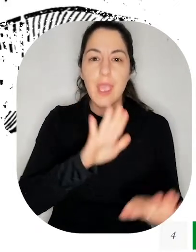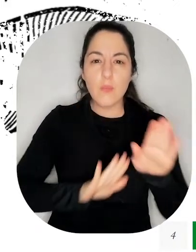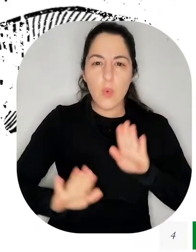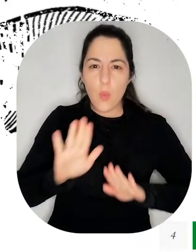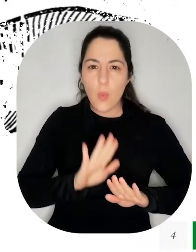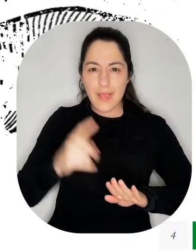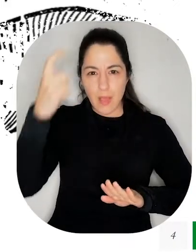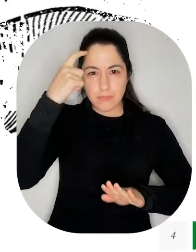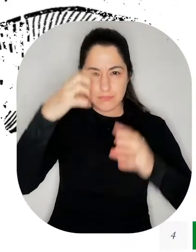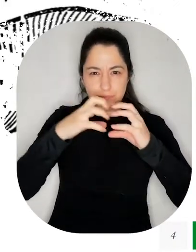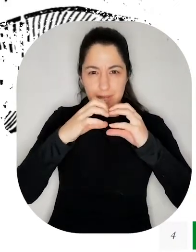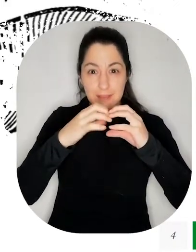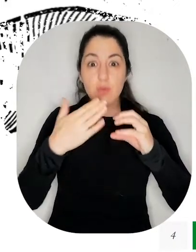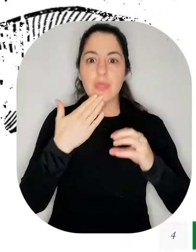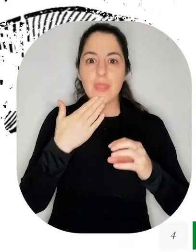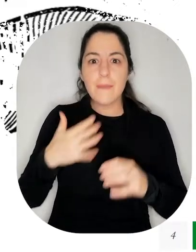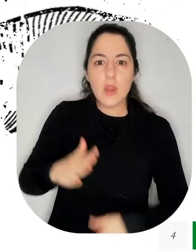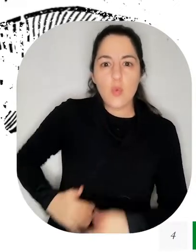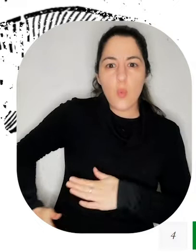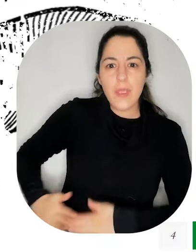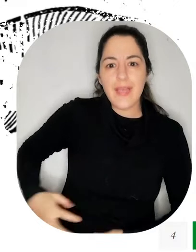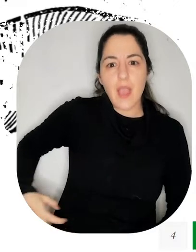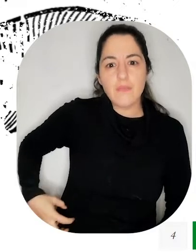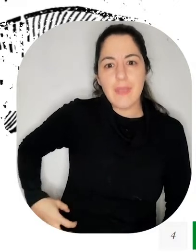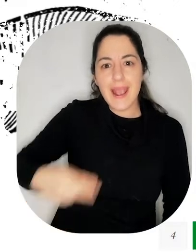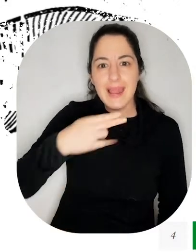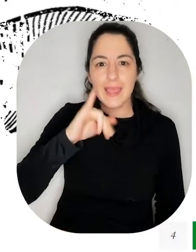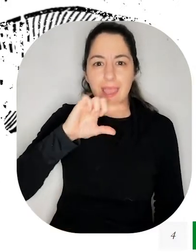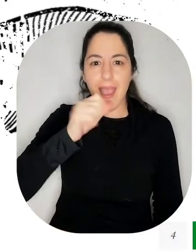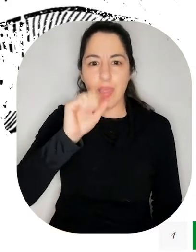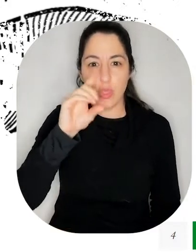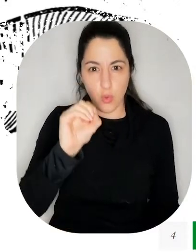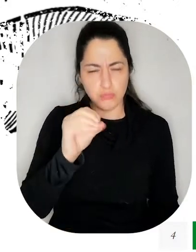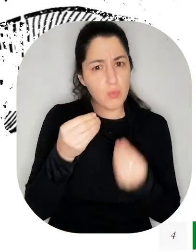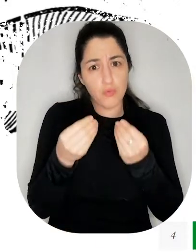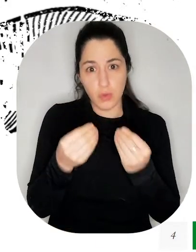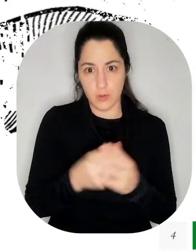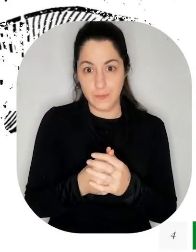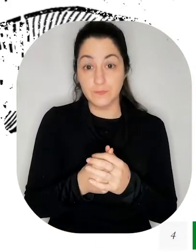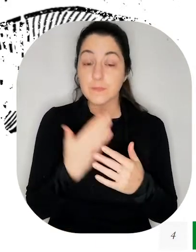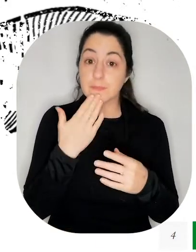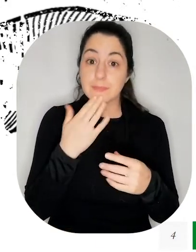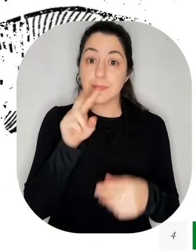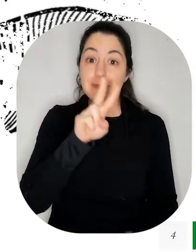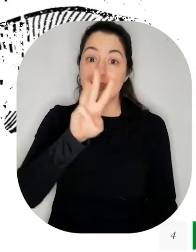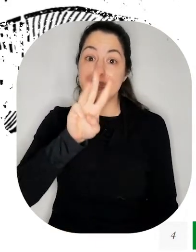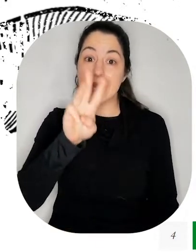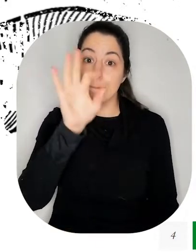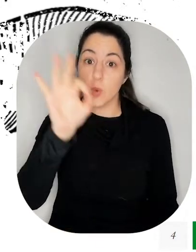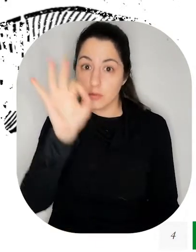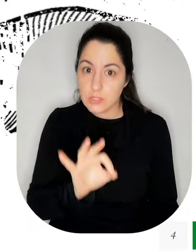Son neuroprotectores y protectores hepáticos, son ácidos grasos muy buenos. Tiene